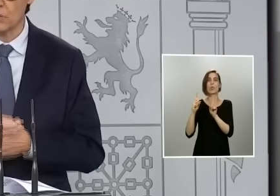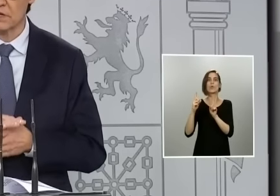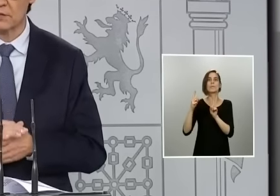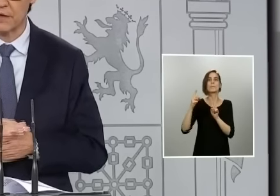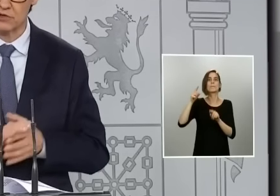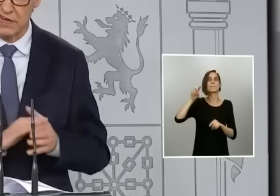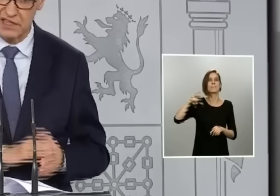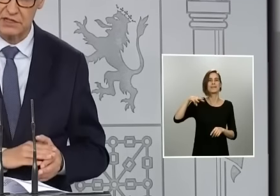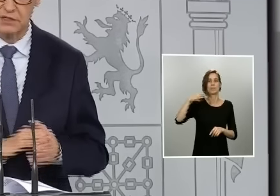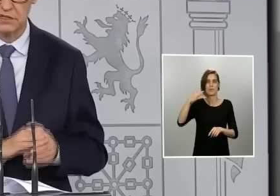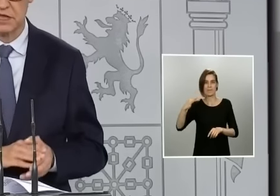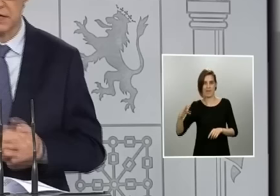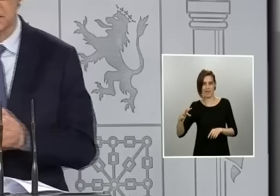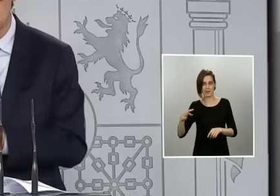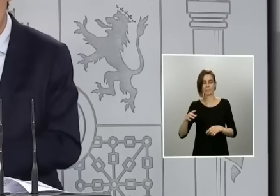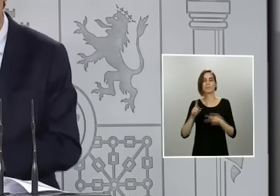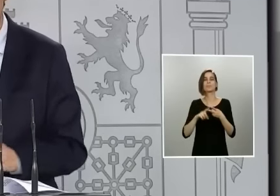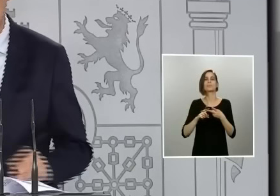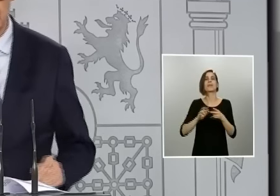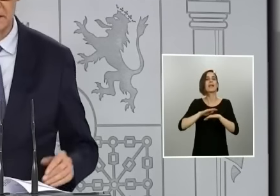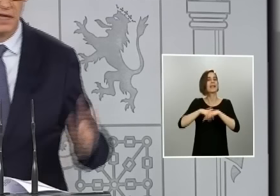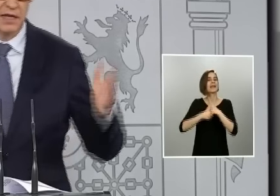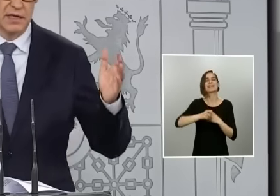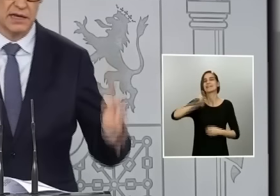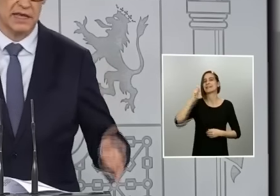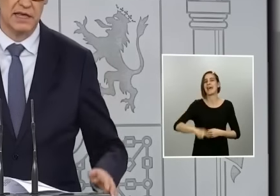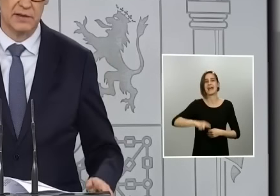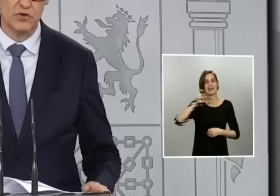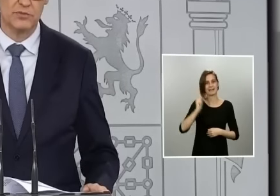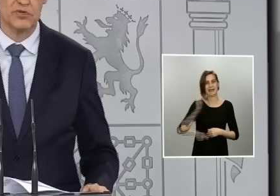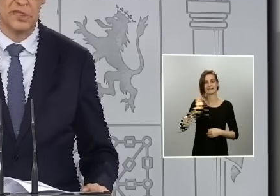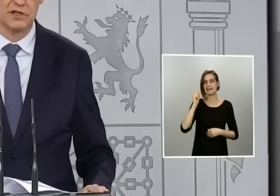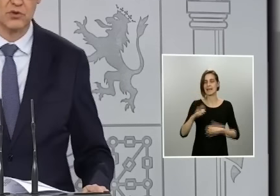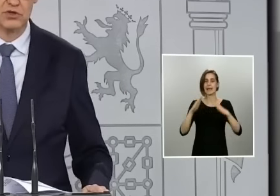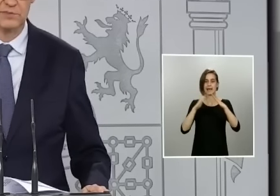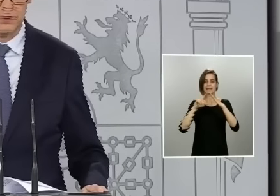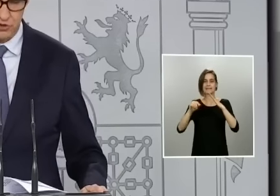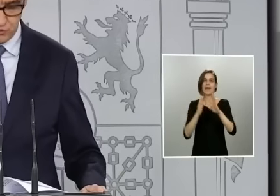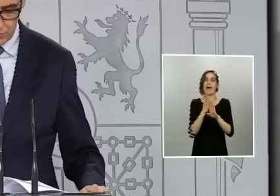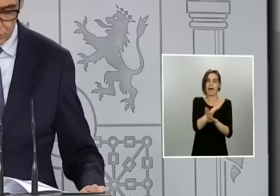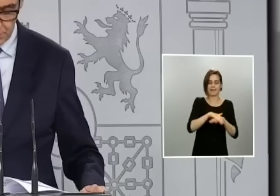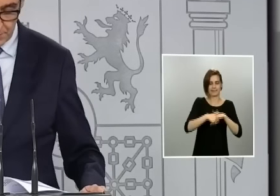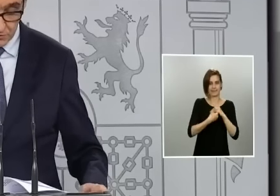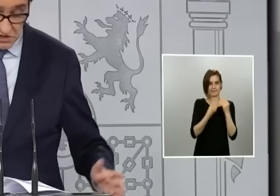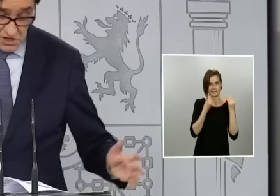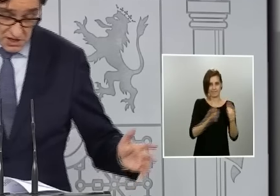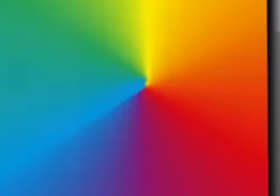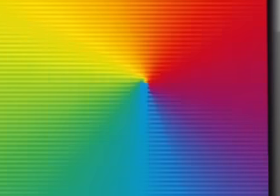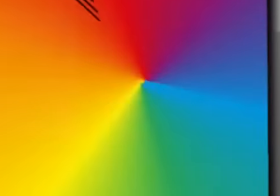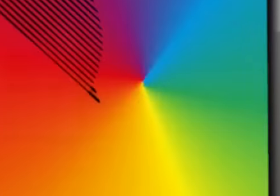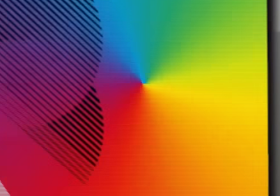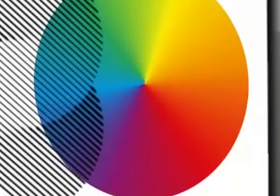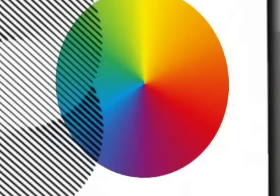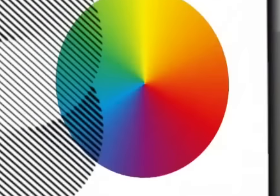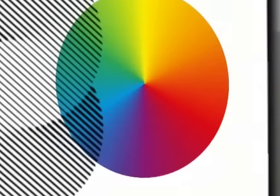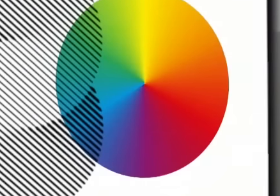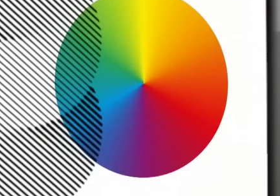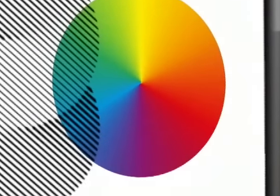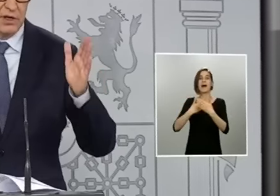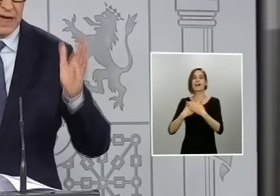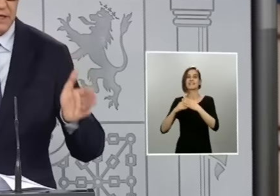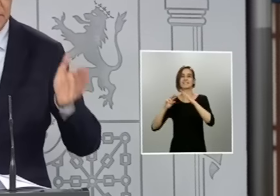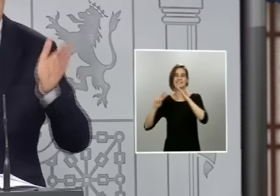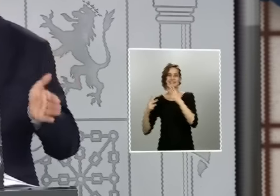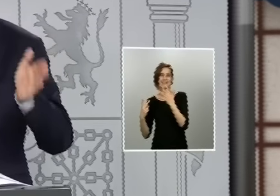indicaciones que den alivio de todas las restricciones que se han vivido durante esta pandemia. Así tenemos la